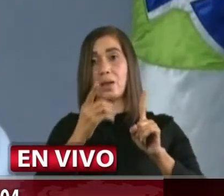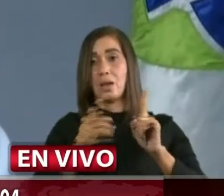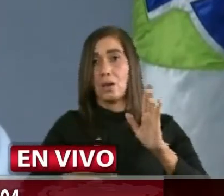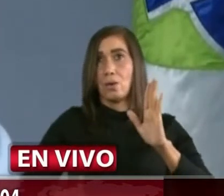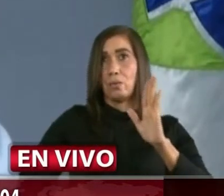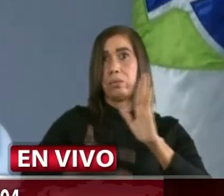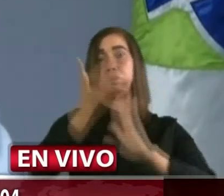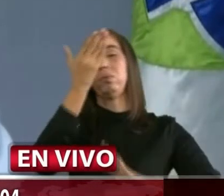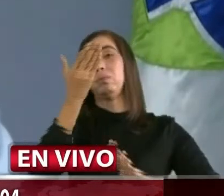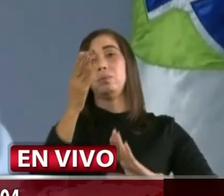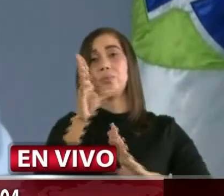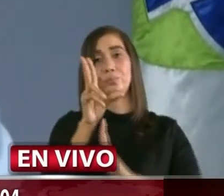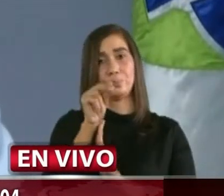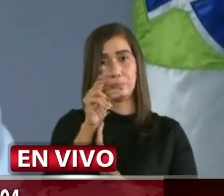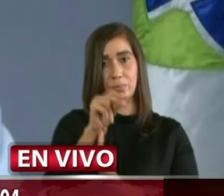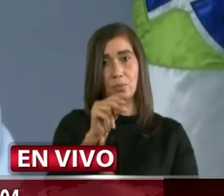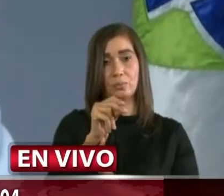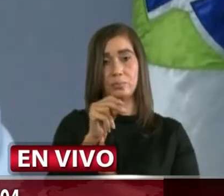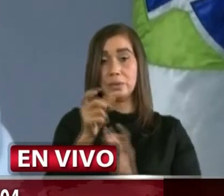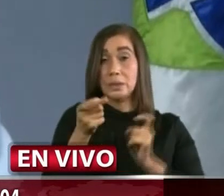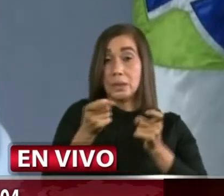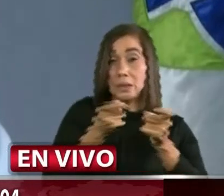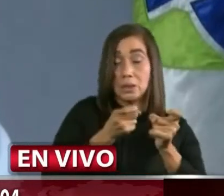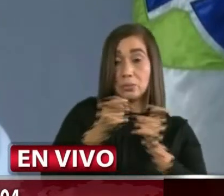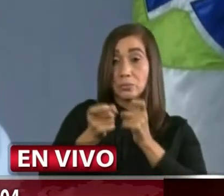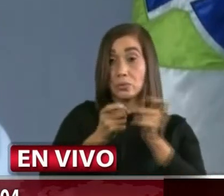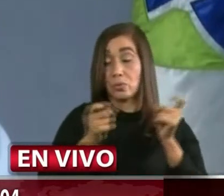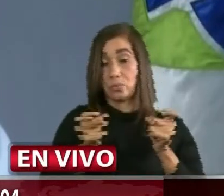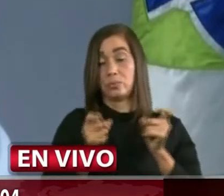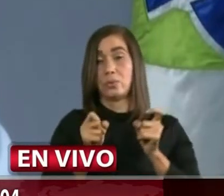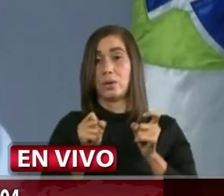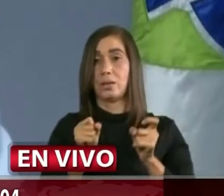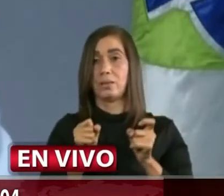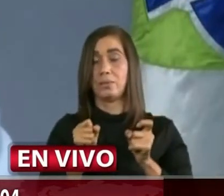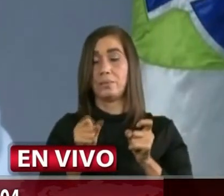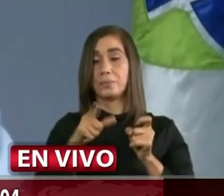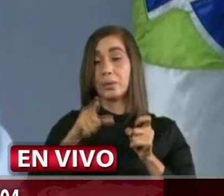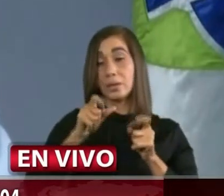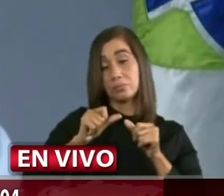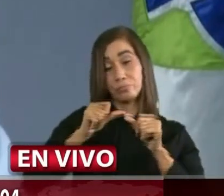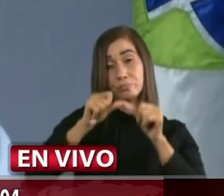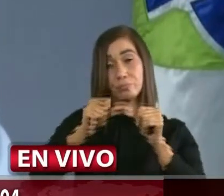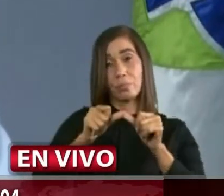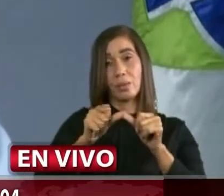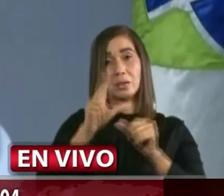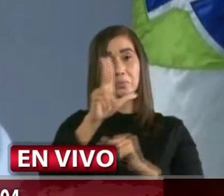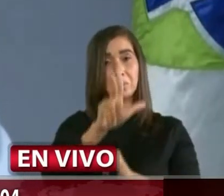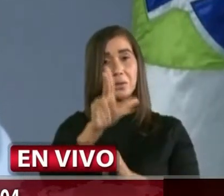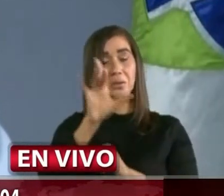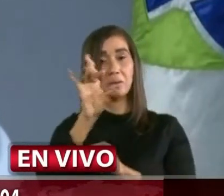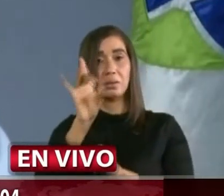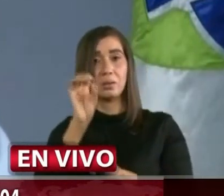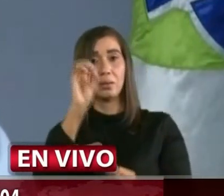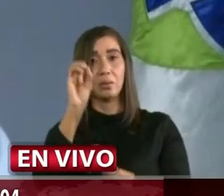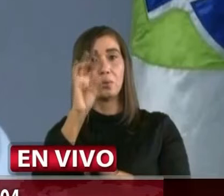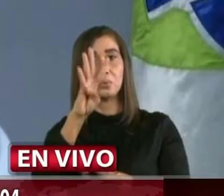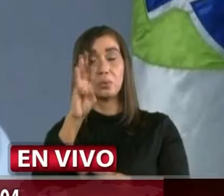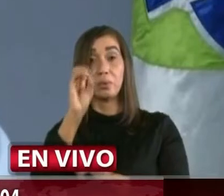desbordado al sistema de salud nacional, sino que se esté manteniendo entre 38